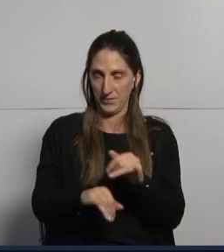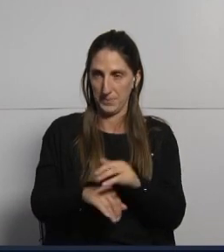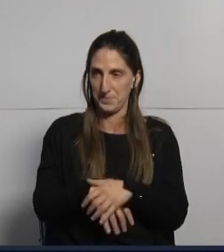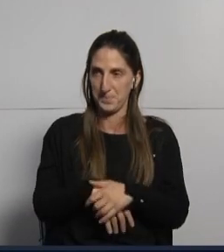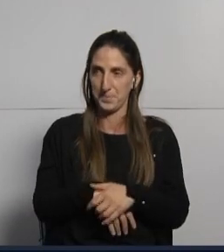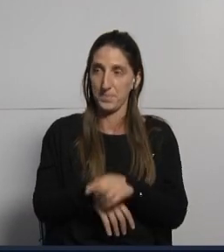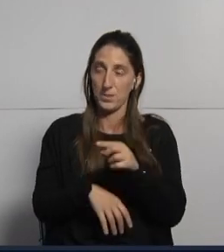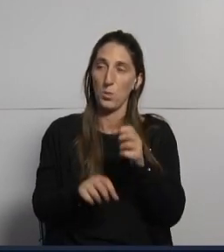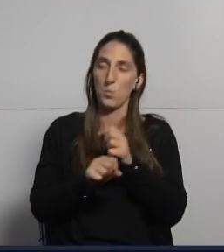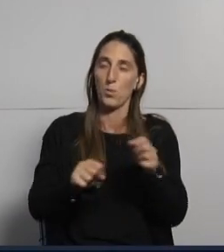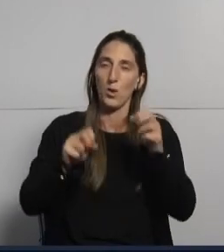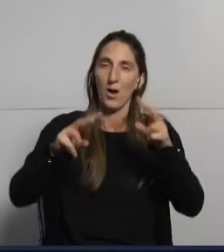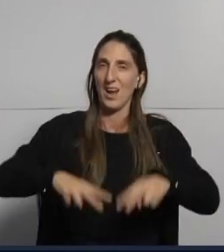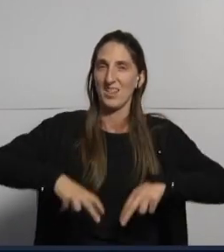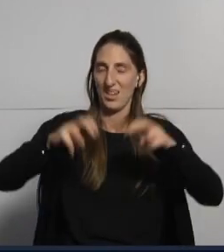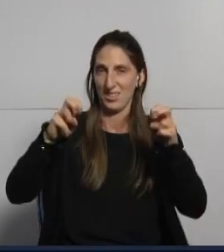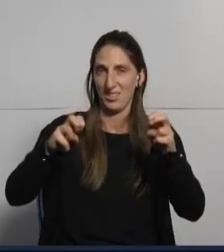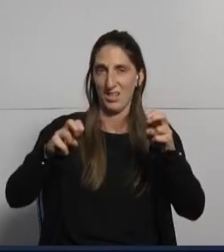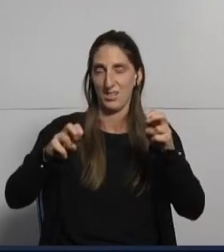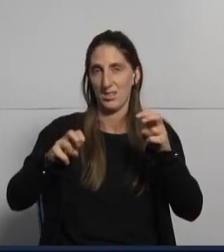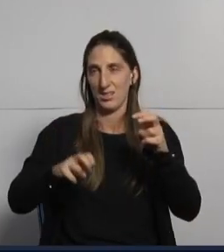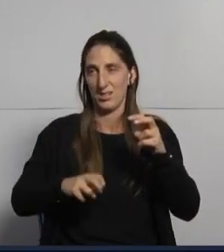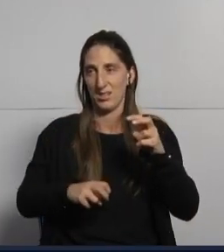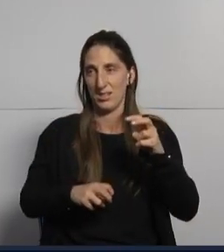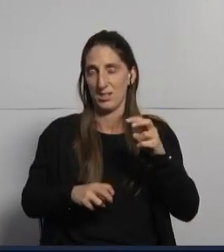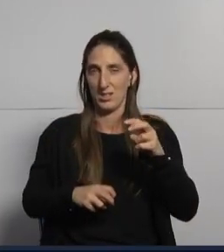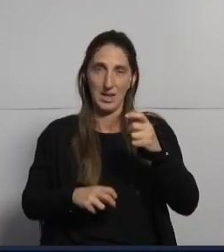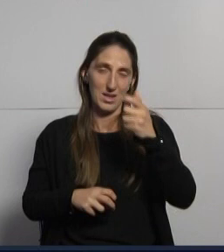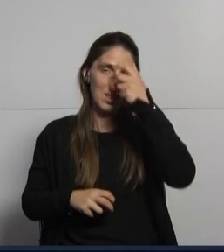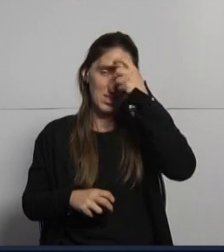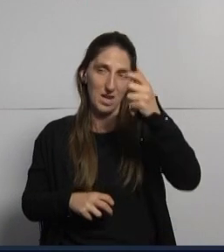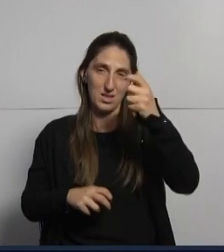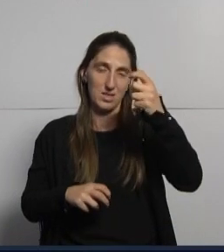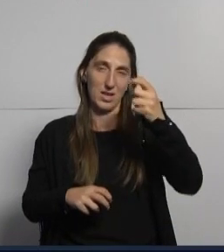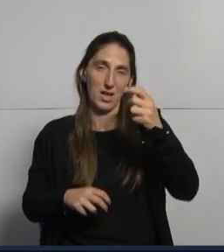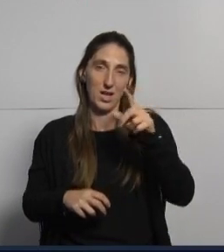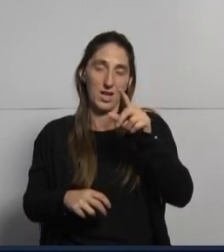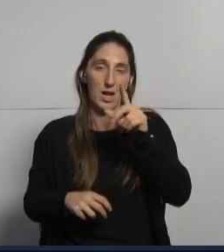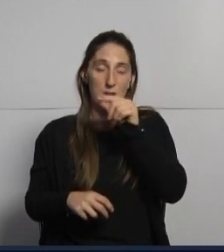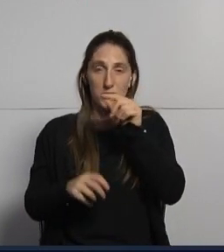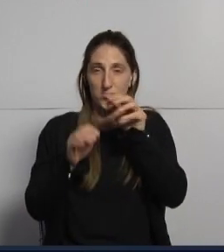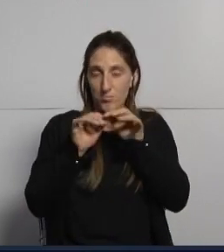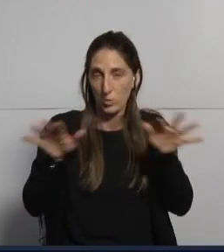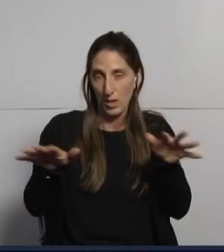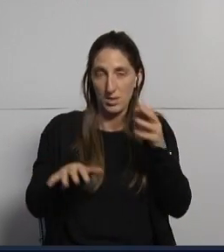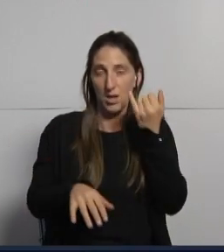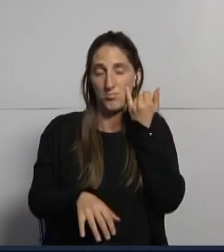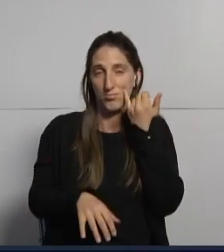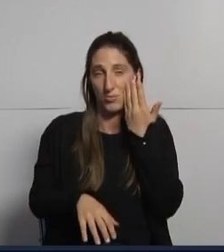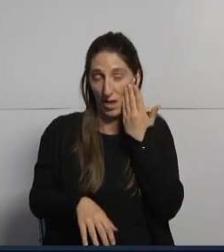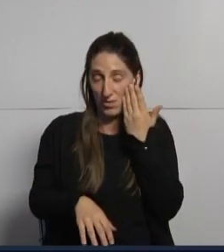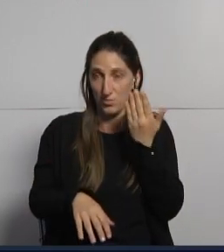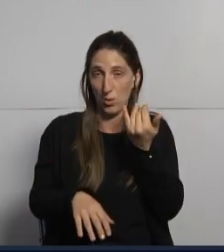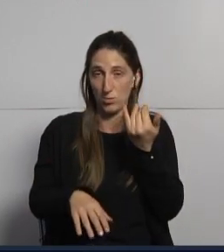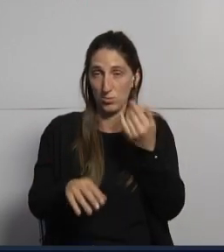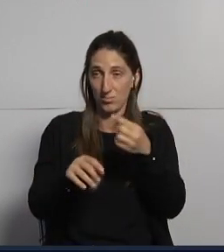Yo puedo analizar y aplicar técnicas de redes sociales, ¿sí?, para ver qué entidades en